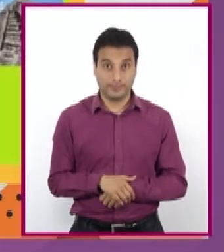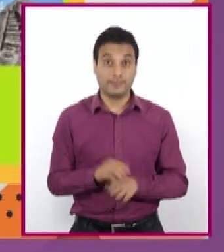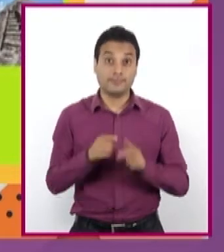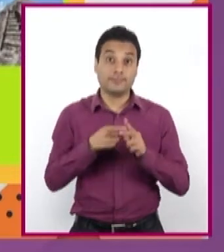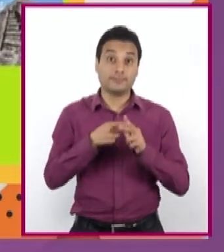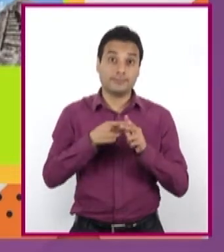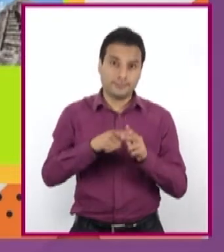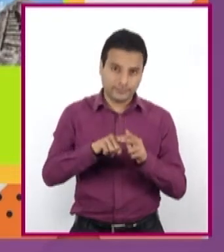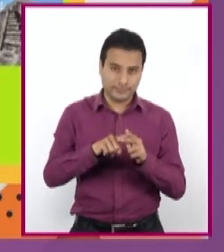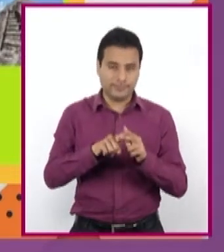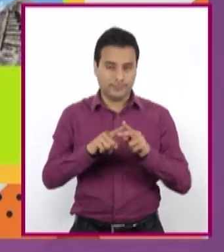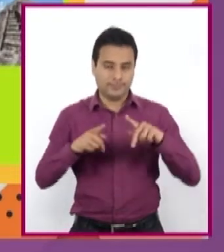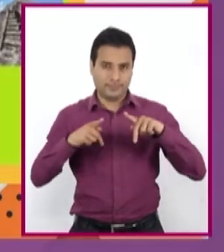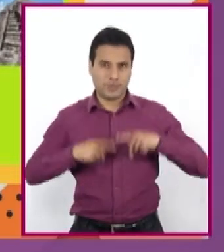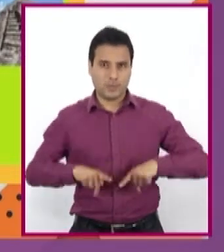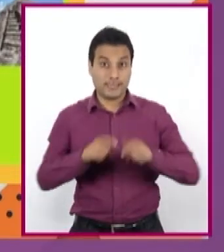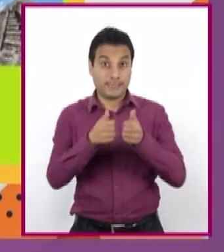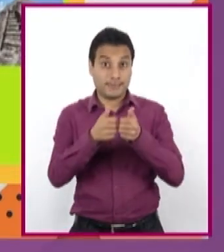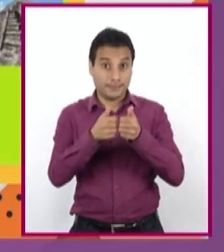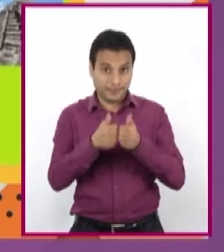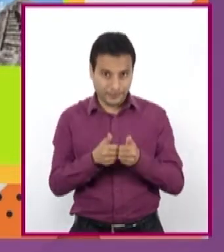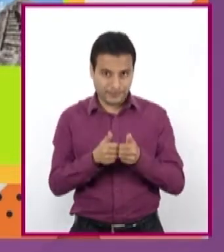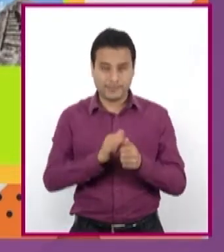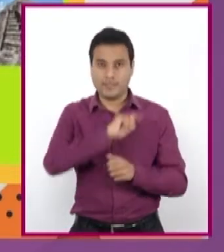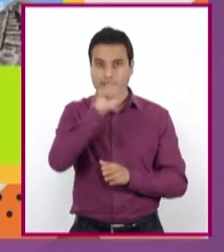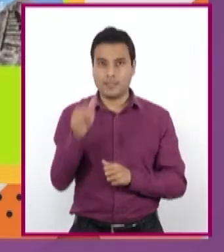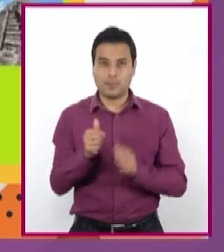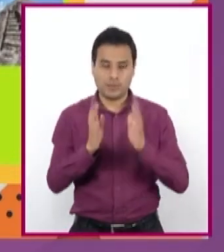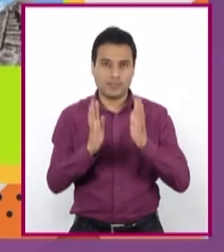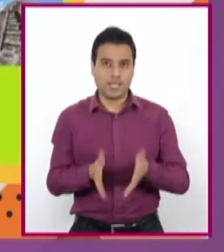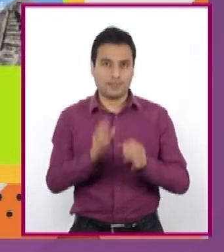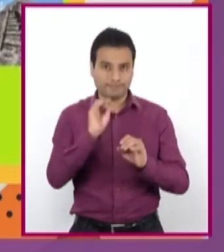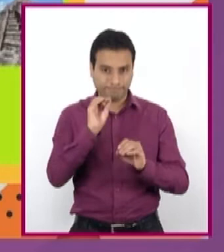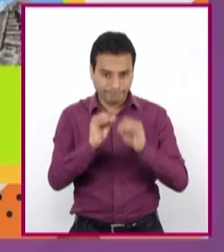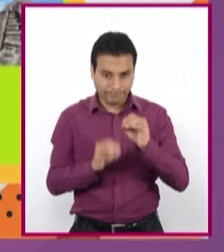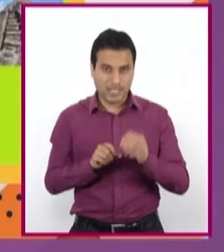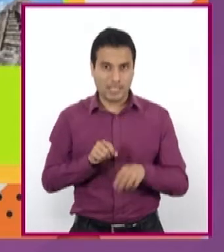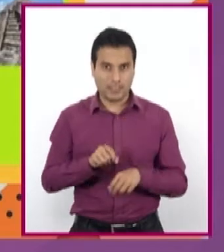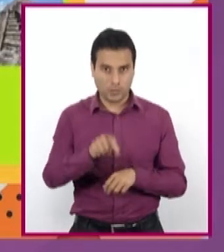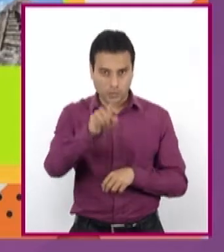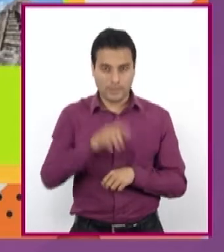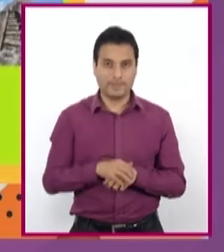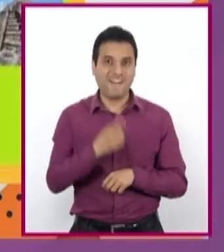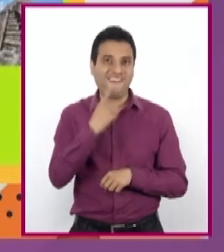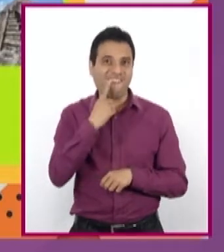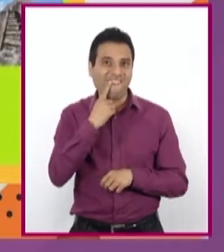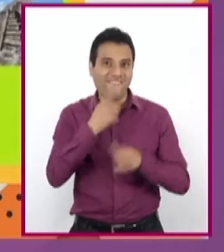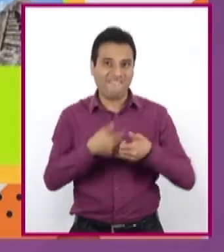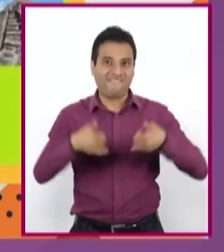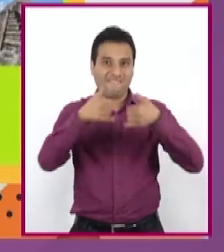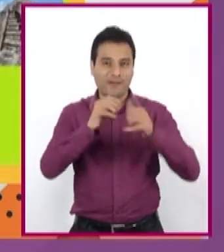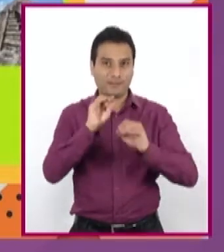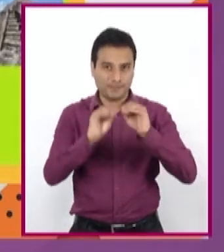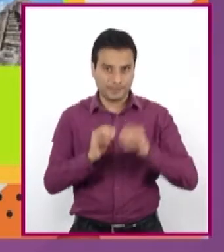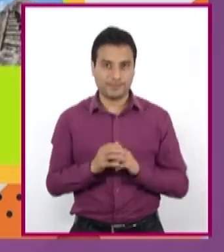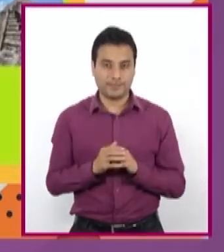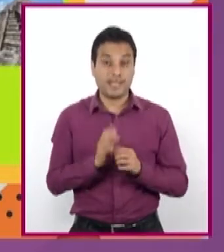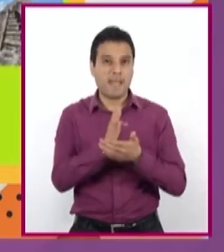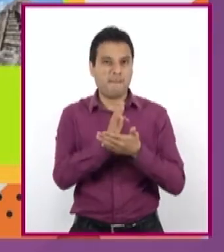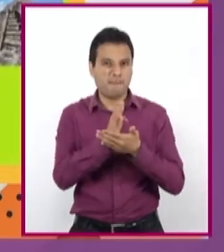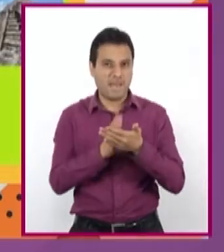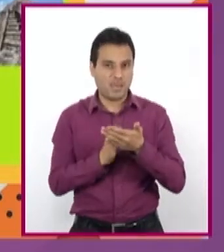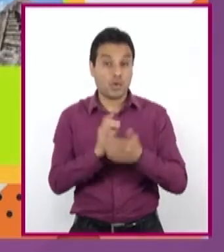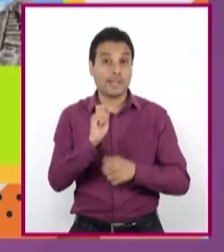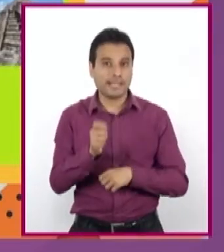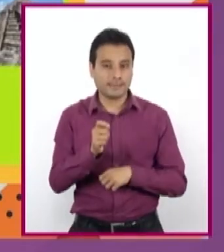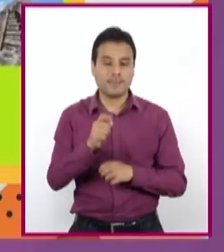la sedentarización del hombre, la implementación de la agricultura y la cerámica. Medio, que